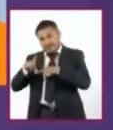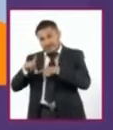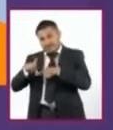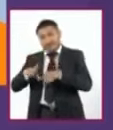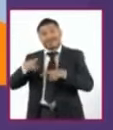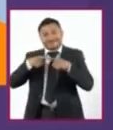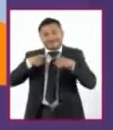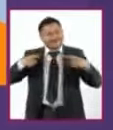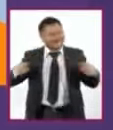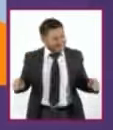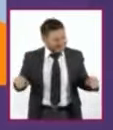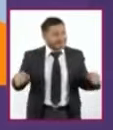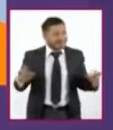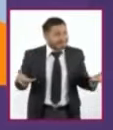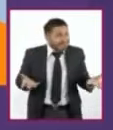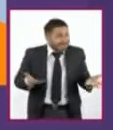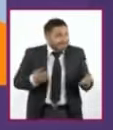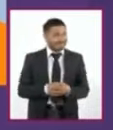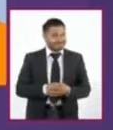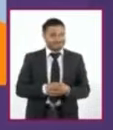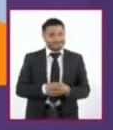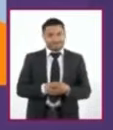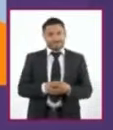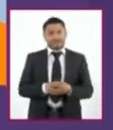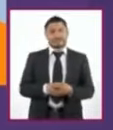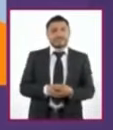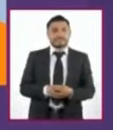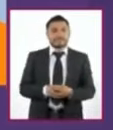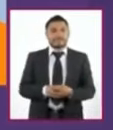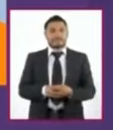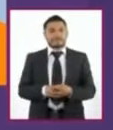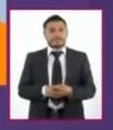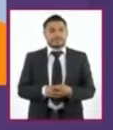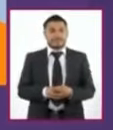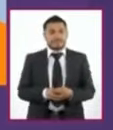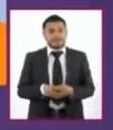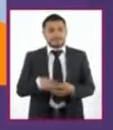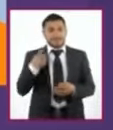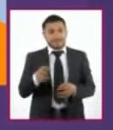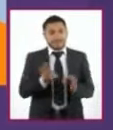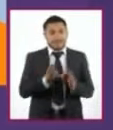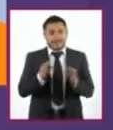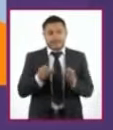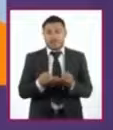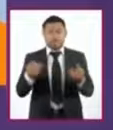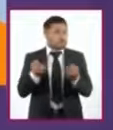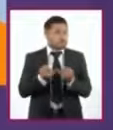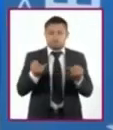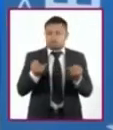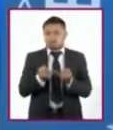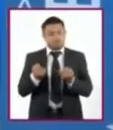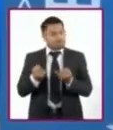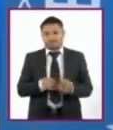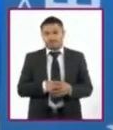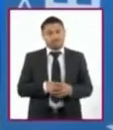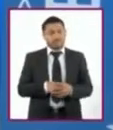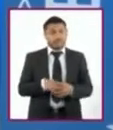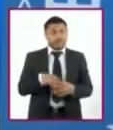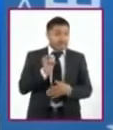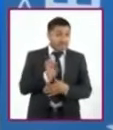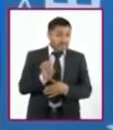no es igual a la T del poste del reflejo. Esta figura tampoco es equidistante. Por